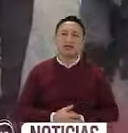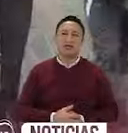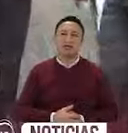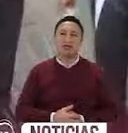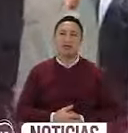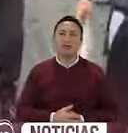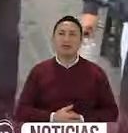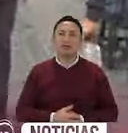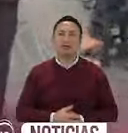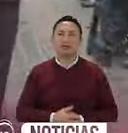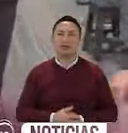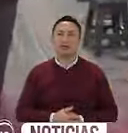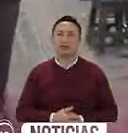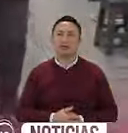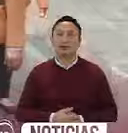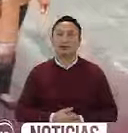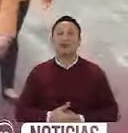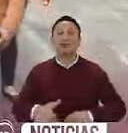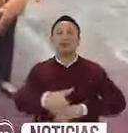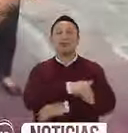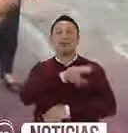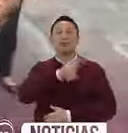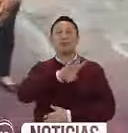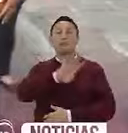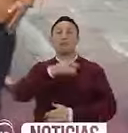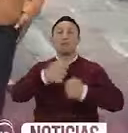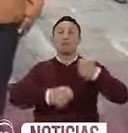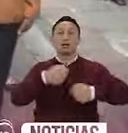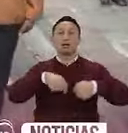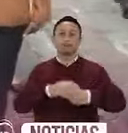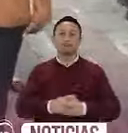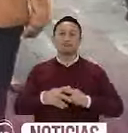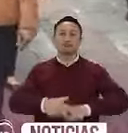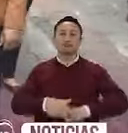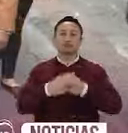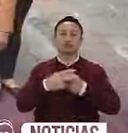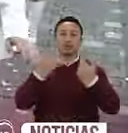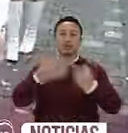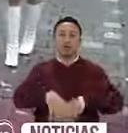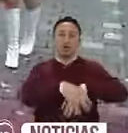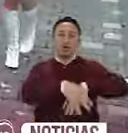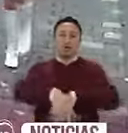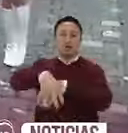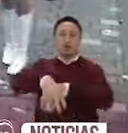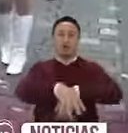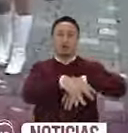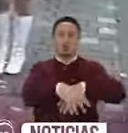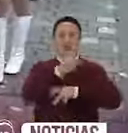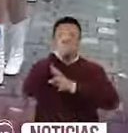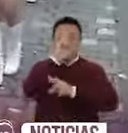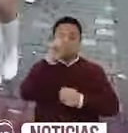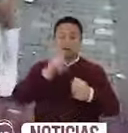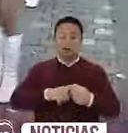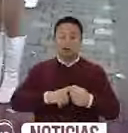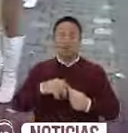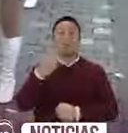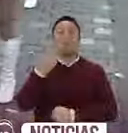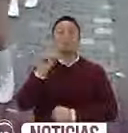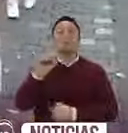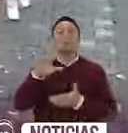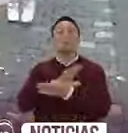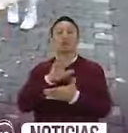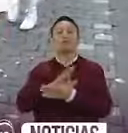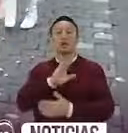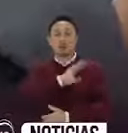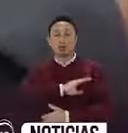Desde el Boulevard de la 24 de Mayo inició el desfile para saludar a San Francisco de Quito. En total, 20 instituciones del subsistema